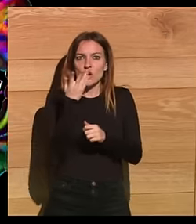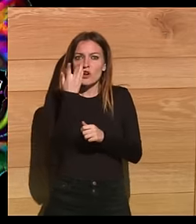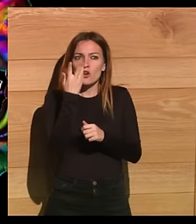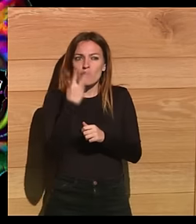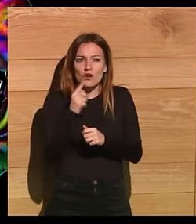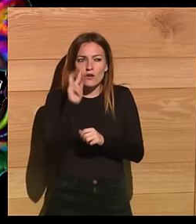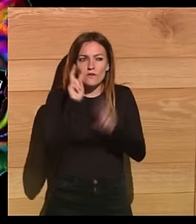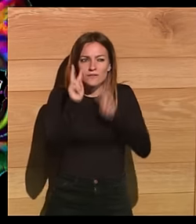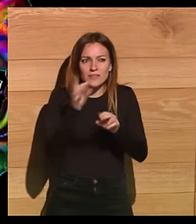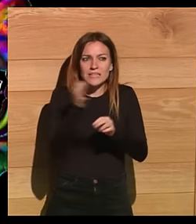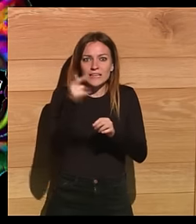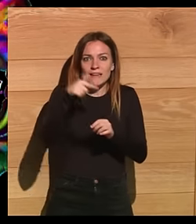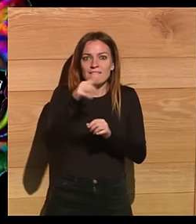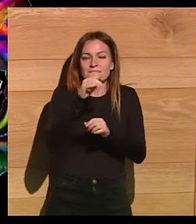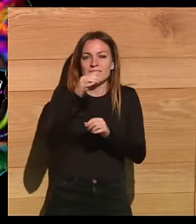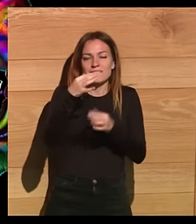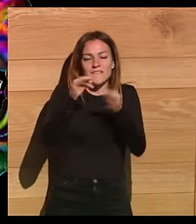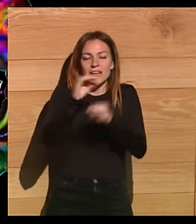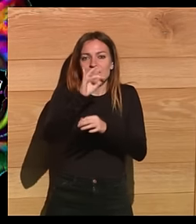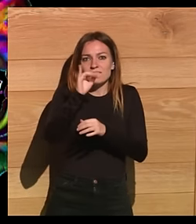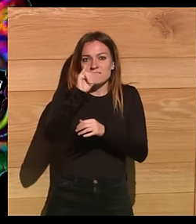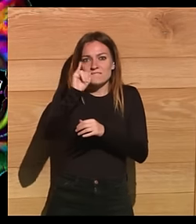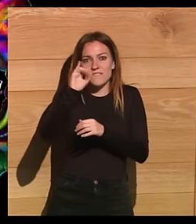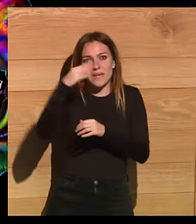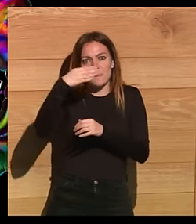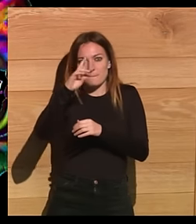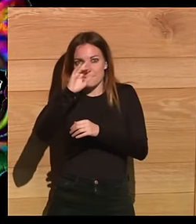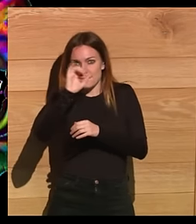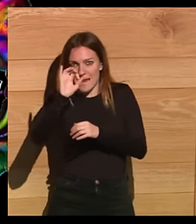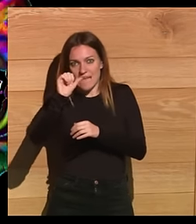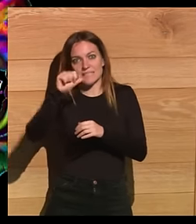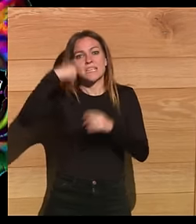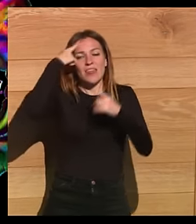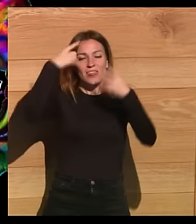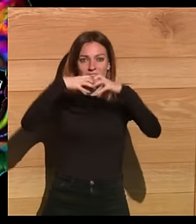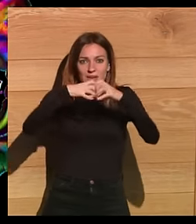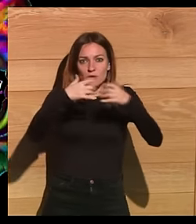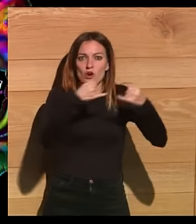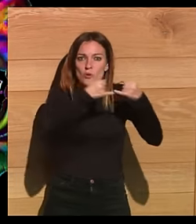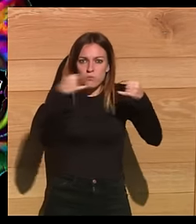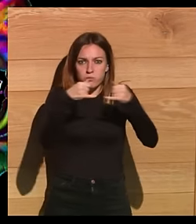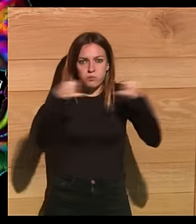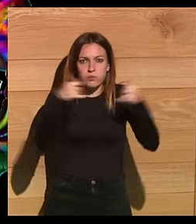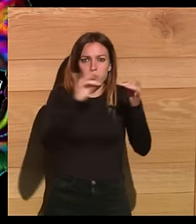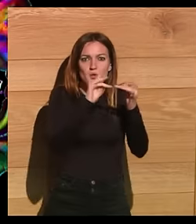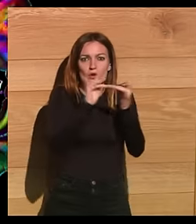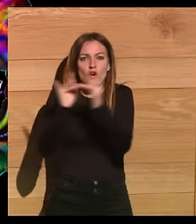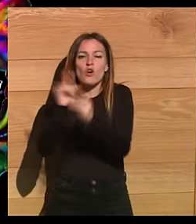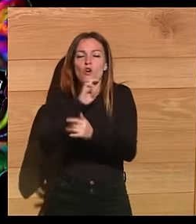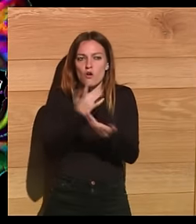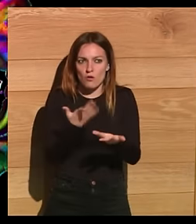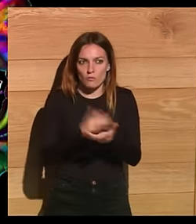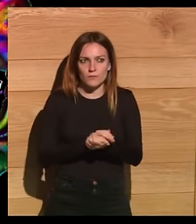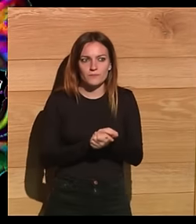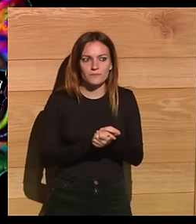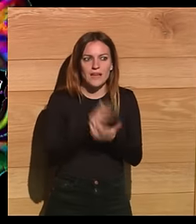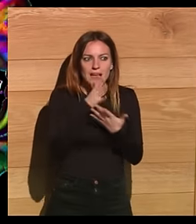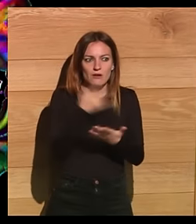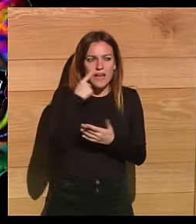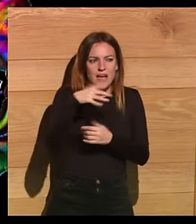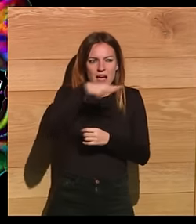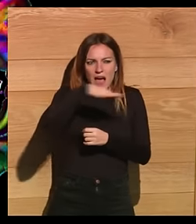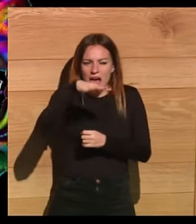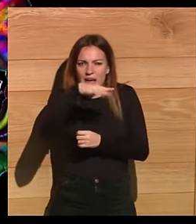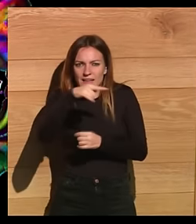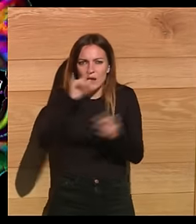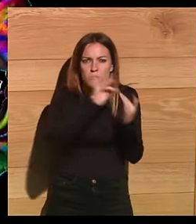actividad, sino las fibras, es la anatomía, las conexiones del cerebro. Ahora podemos decir de una manera muy precisa qué área está hablando con qué